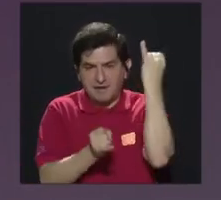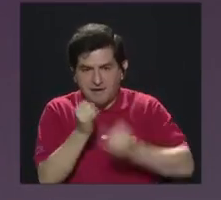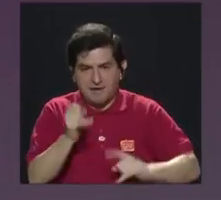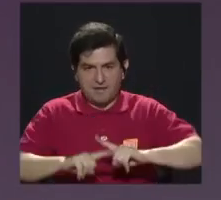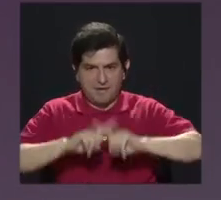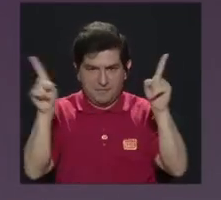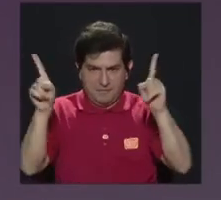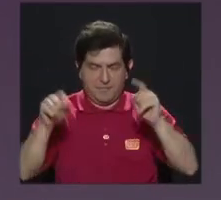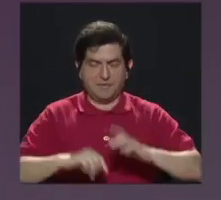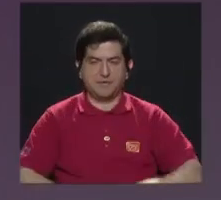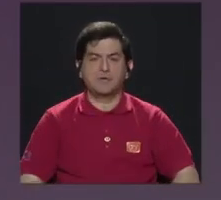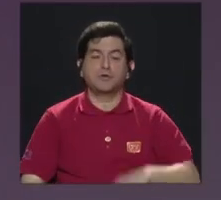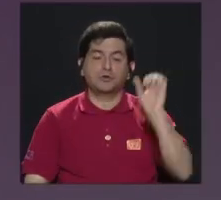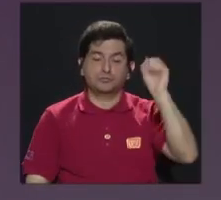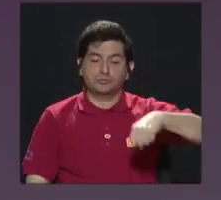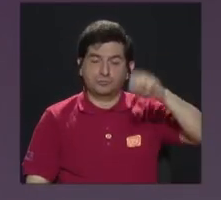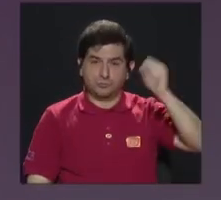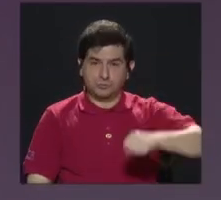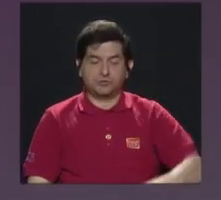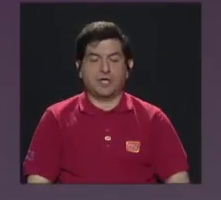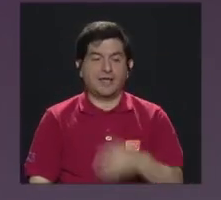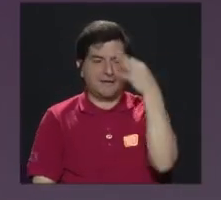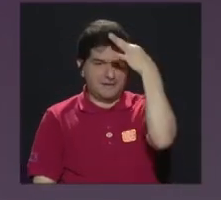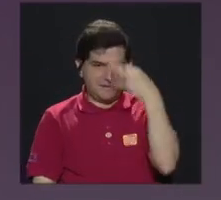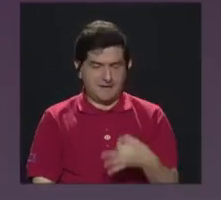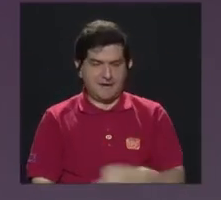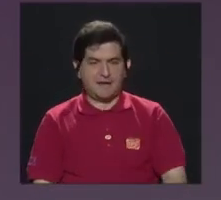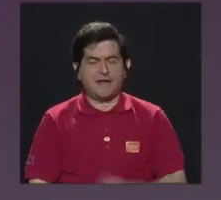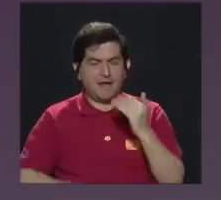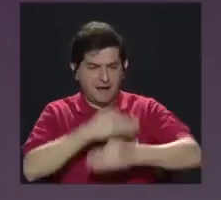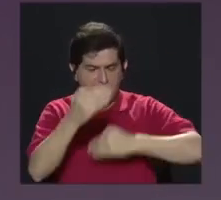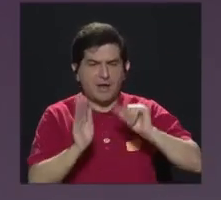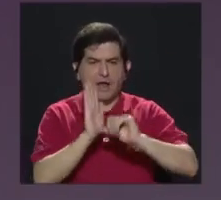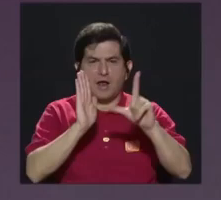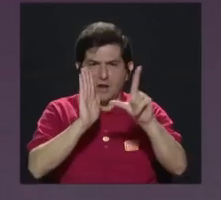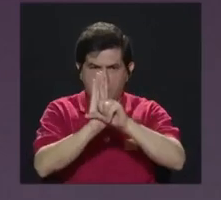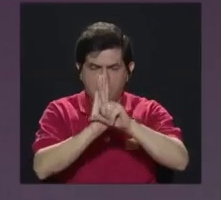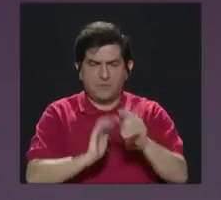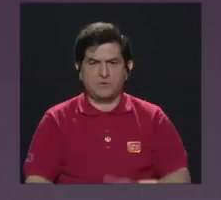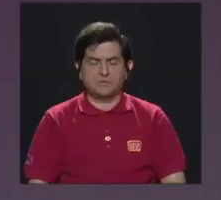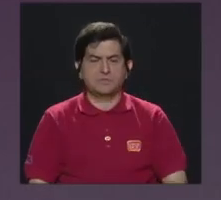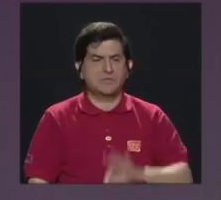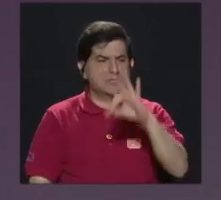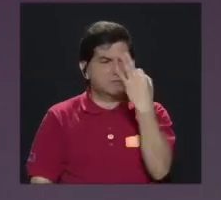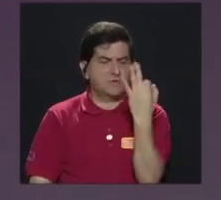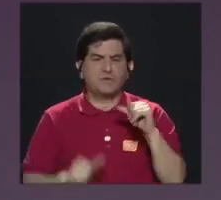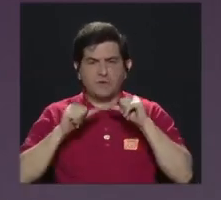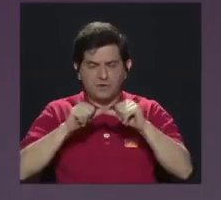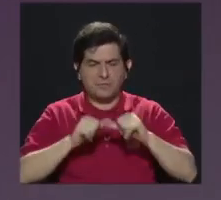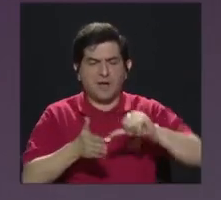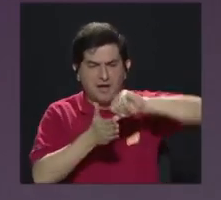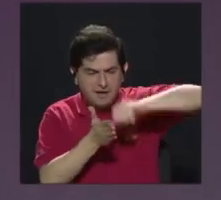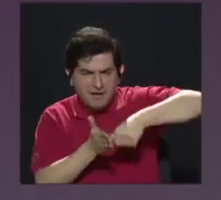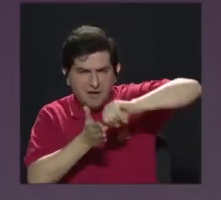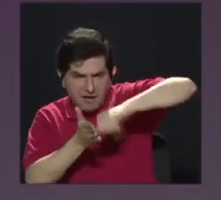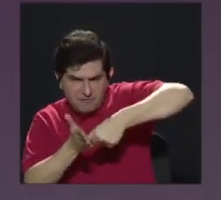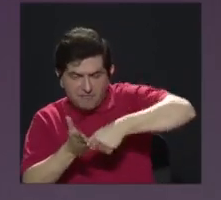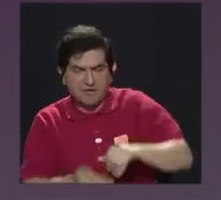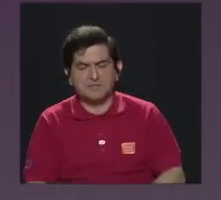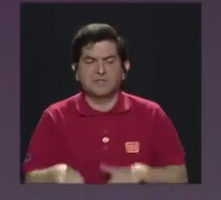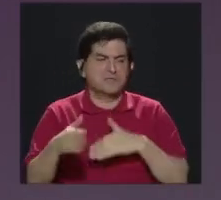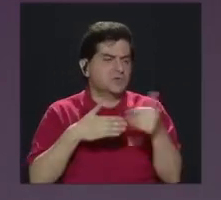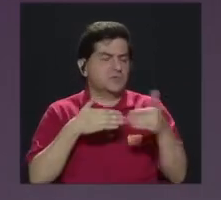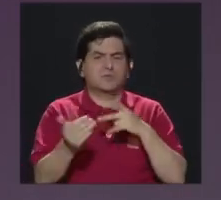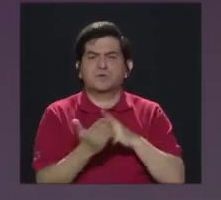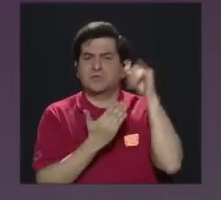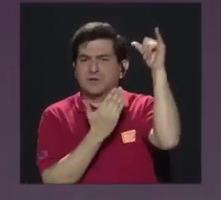pero definitivamente sí consideramos que la vía legislativa es una forma en la que hay que seguir insistiendo. A pesar de que